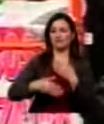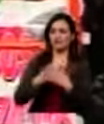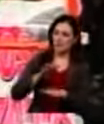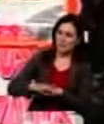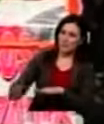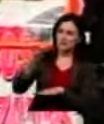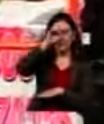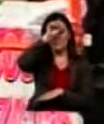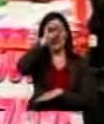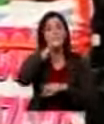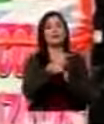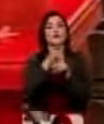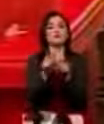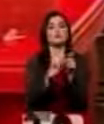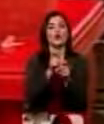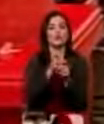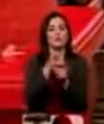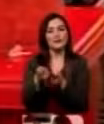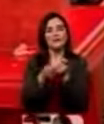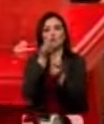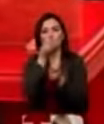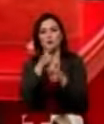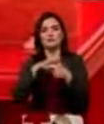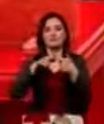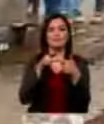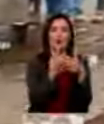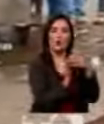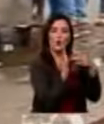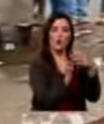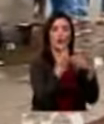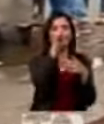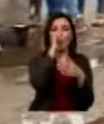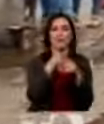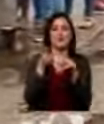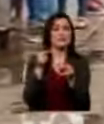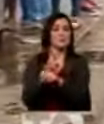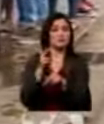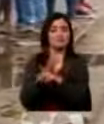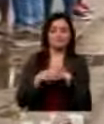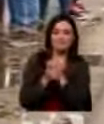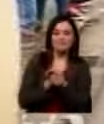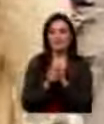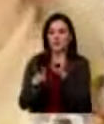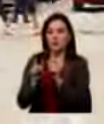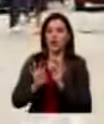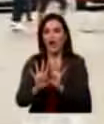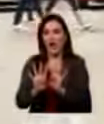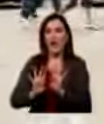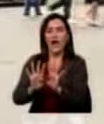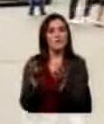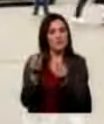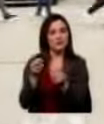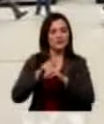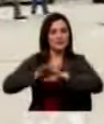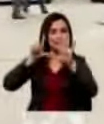al igual que otros vendedores de comida, jugos, agua y demás artículos, aprovecharon el proceso de sufragio nacional realizado desde